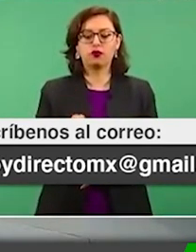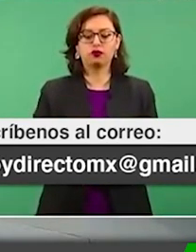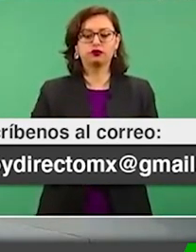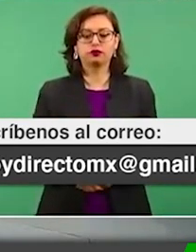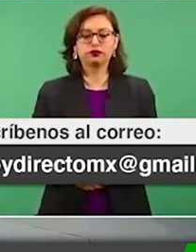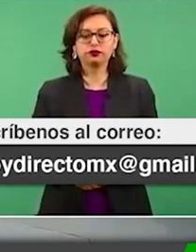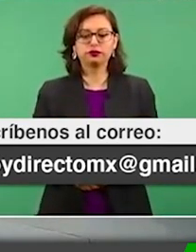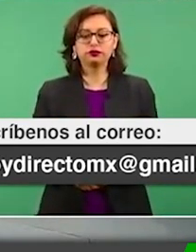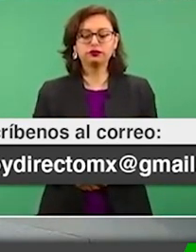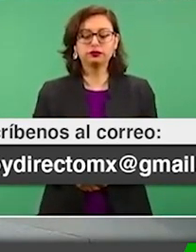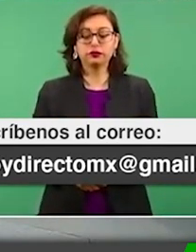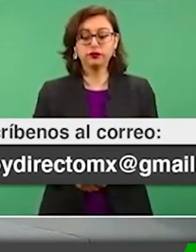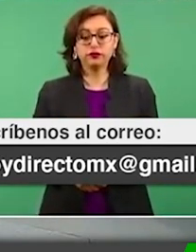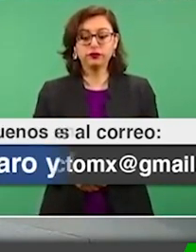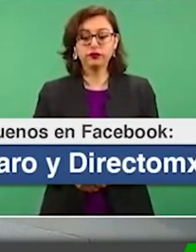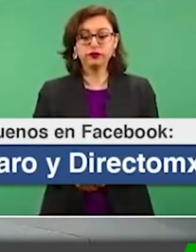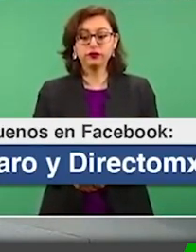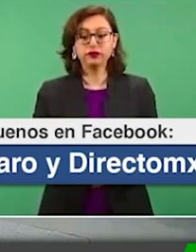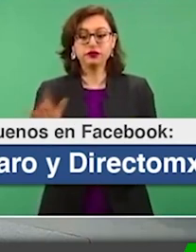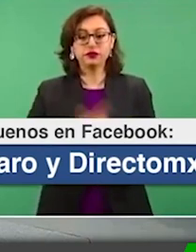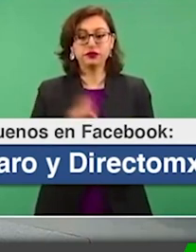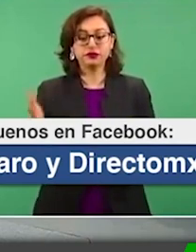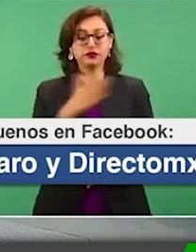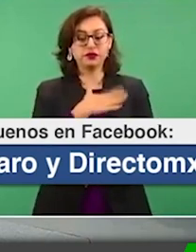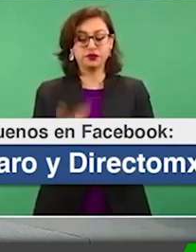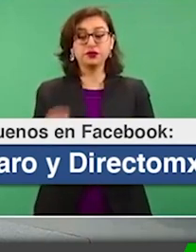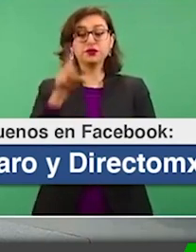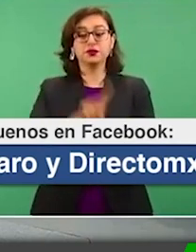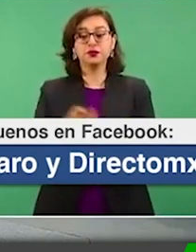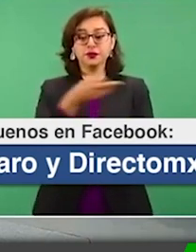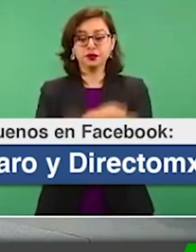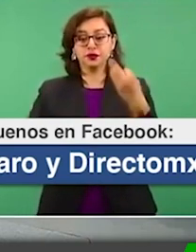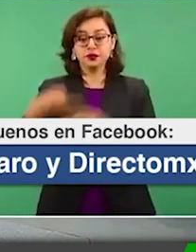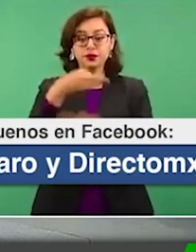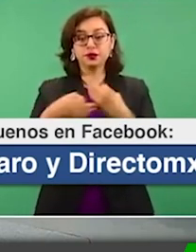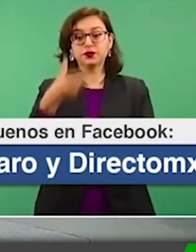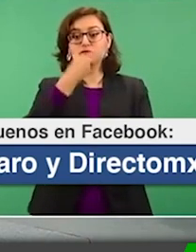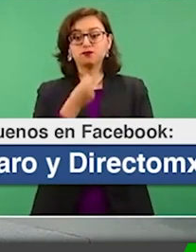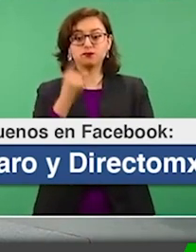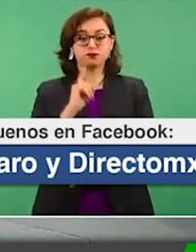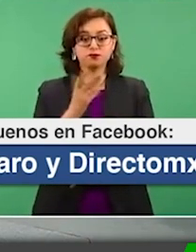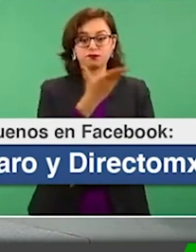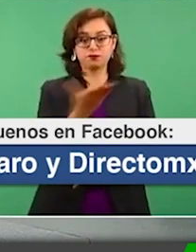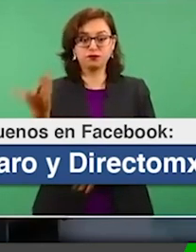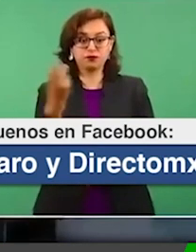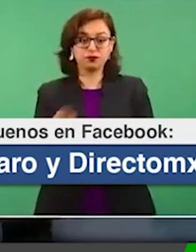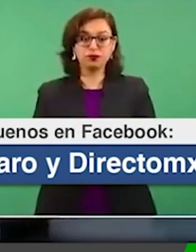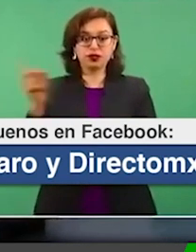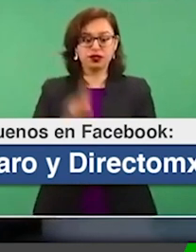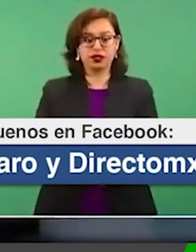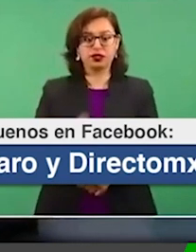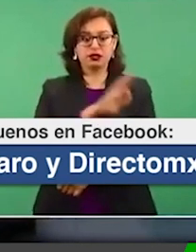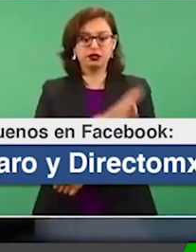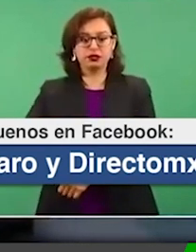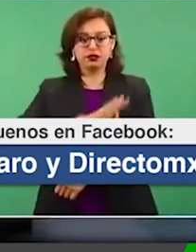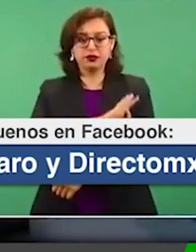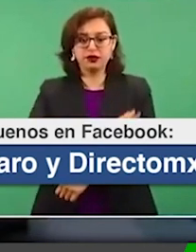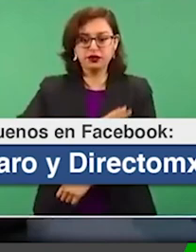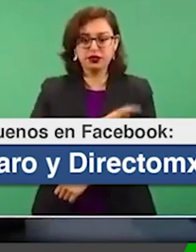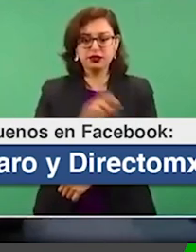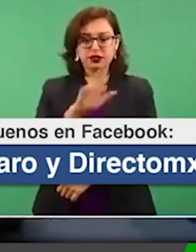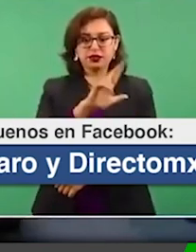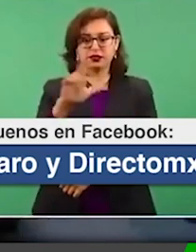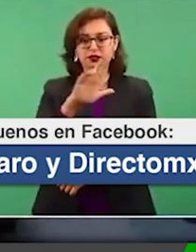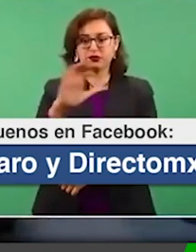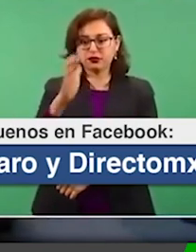de una anterior manifestación ahí frente a palacio nacional donde se lanzó una bomba molotov y con ello el presidente explicó era la